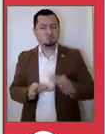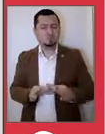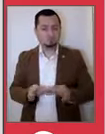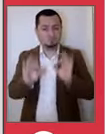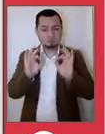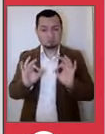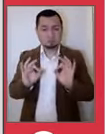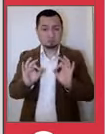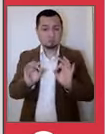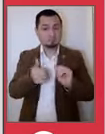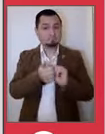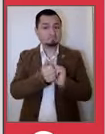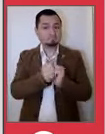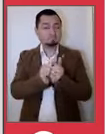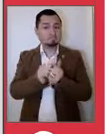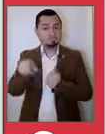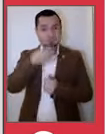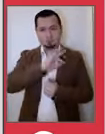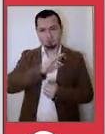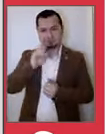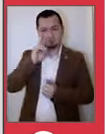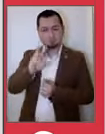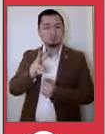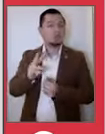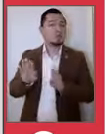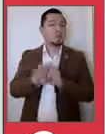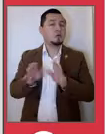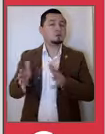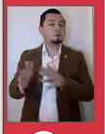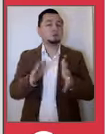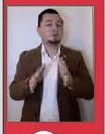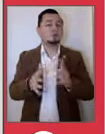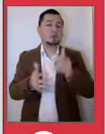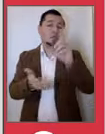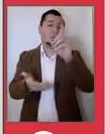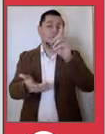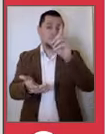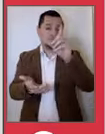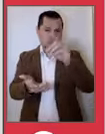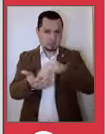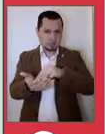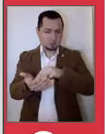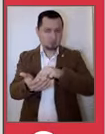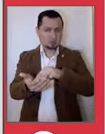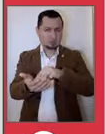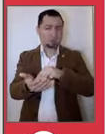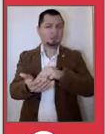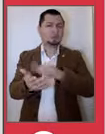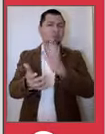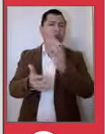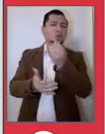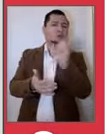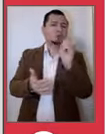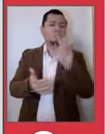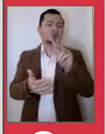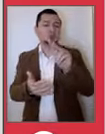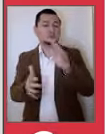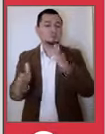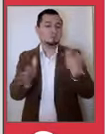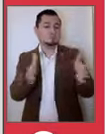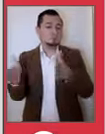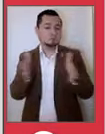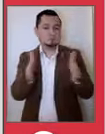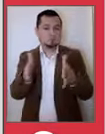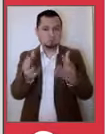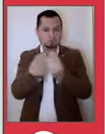pasamos cuando vimos entre los 1.000 y los 980 ahí estuvo moviéndose en esa